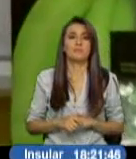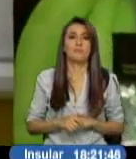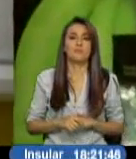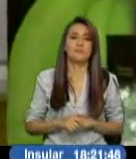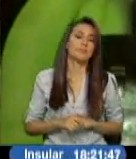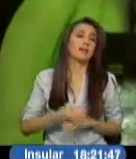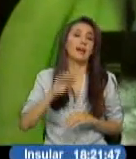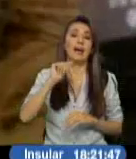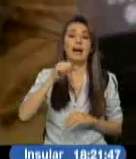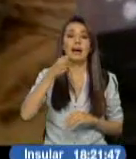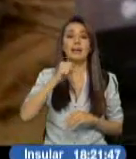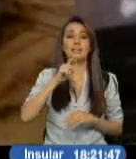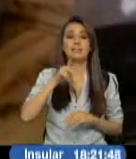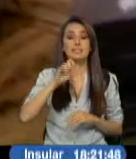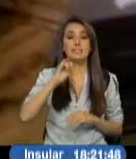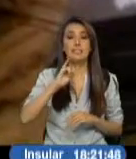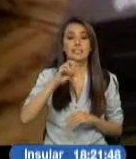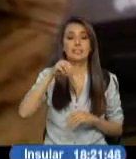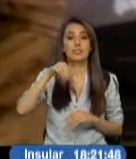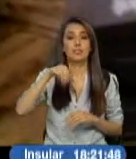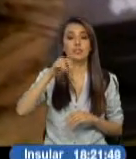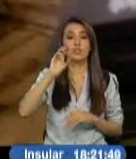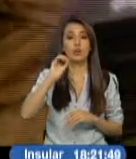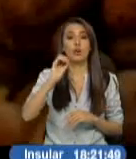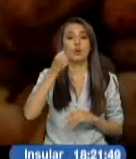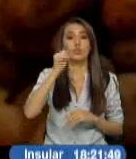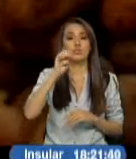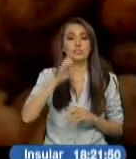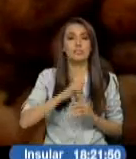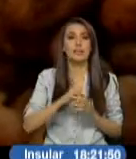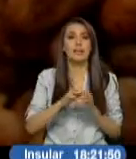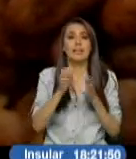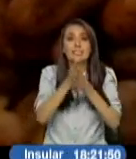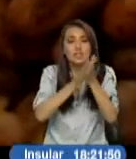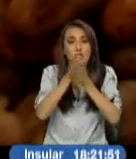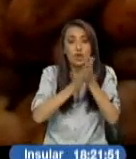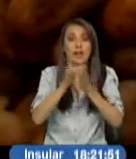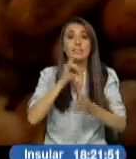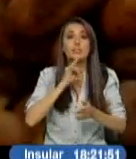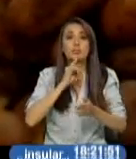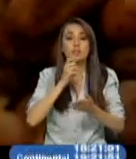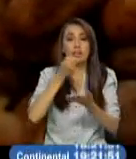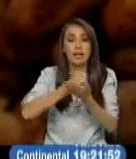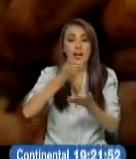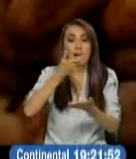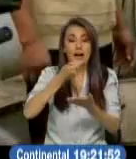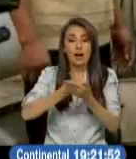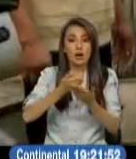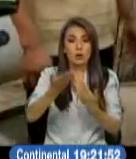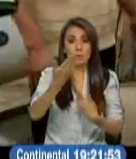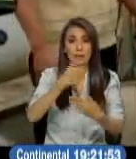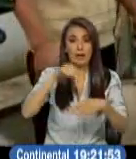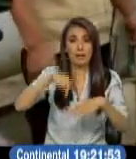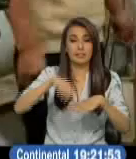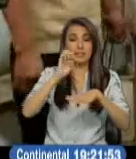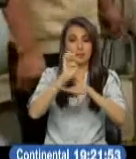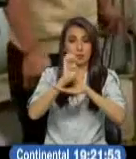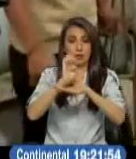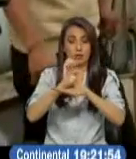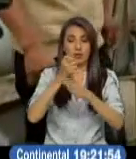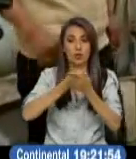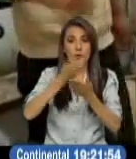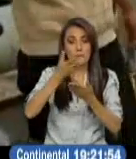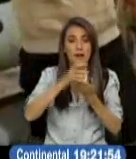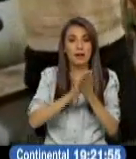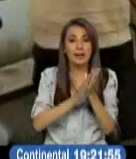Askinosie es el nombre de la empresa de chocolate de Estados Unidos, que comprará 2 toneladas de cacao orgánico fino de aroma, que producen 150